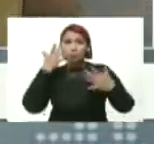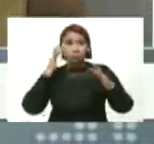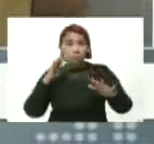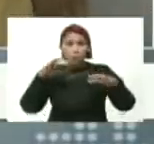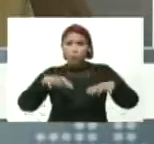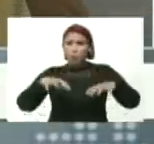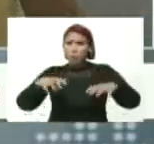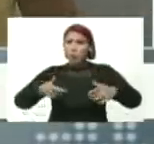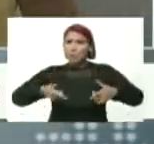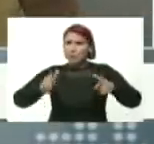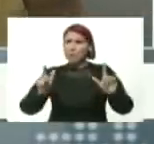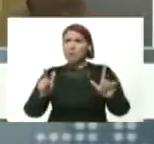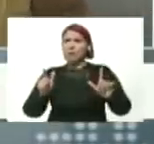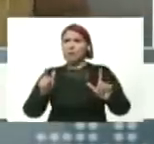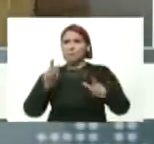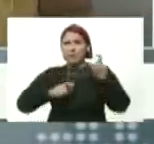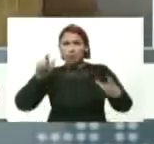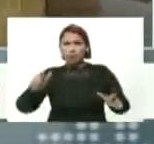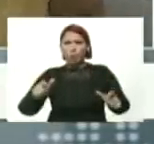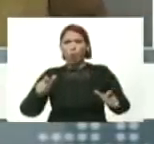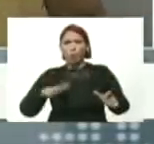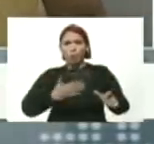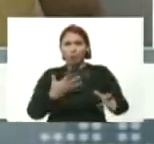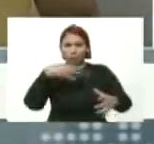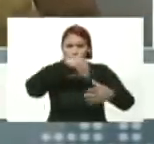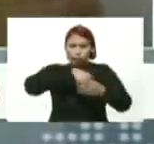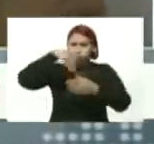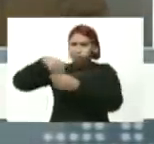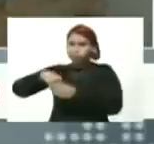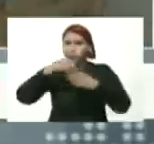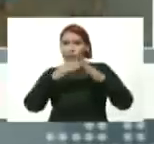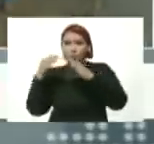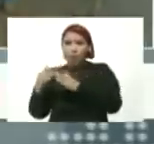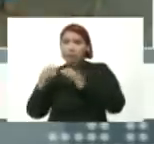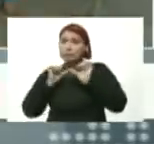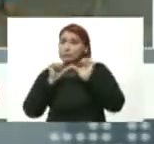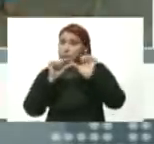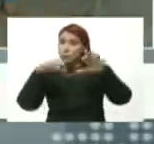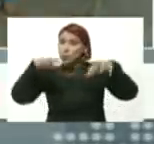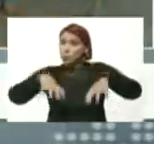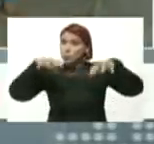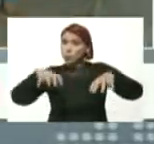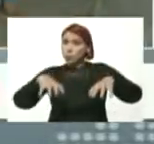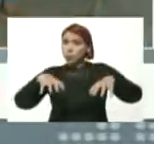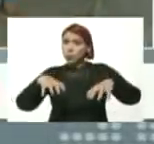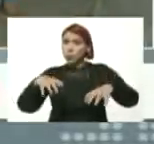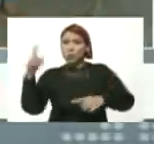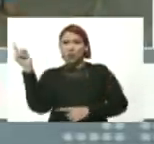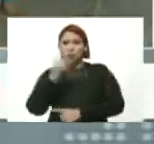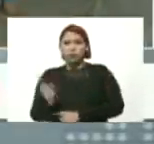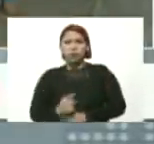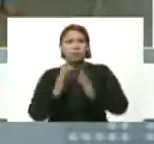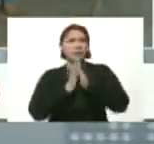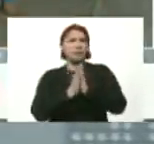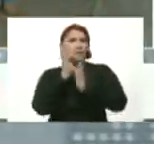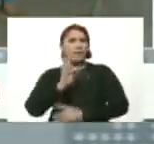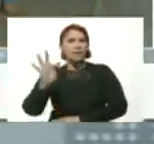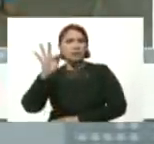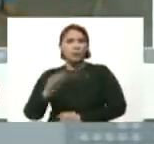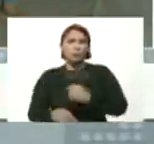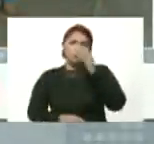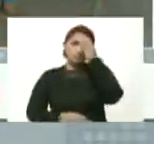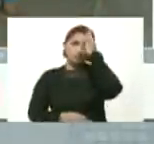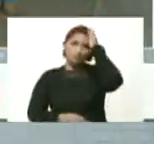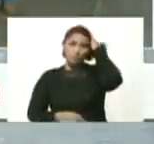permite que la gente se recoja su casa y amenaza que se va a seguir lloviendo el cordonazo de san francisco viernes ha